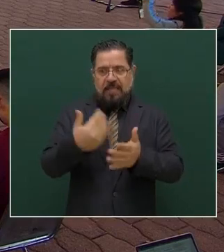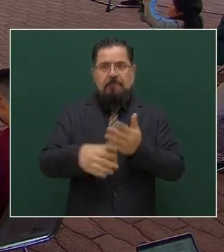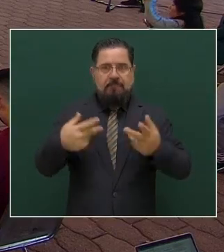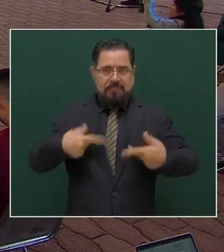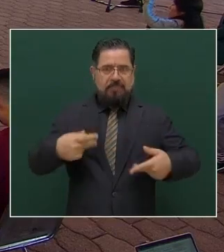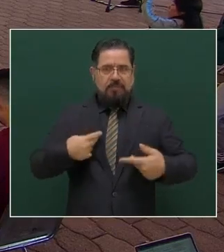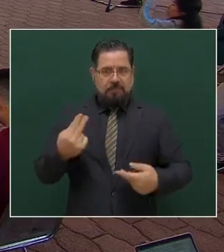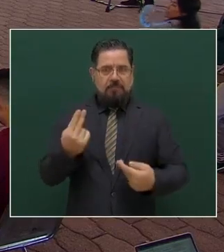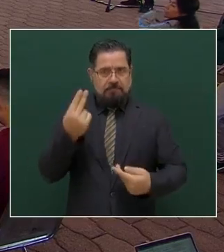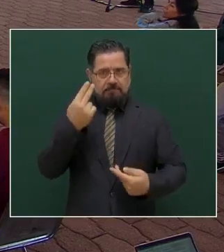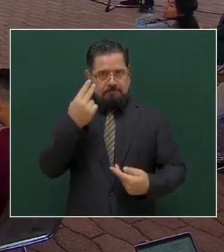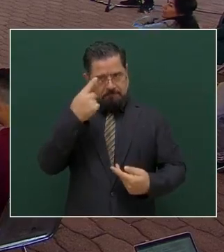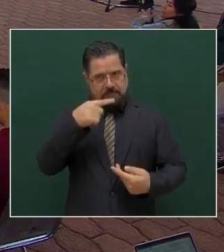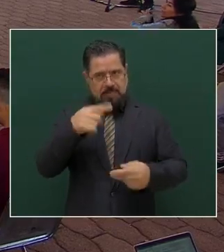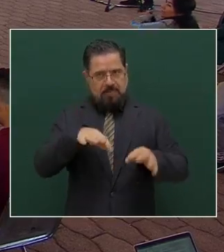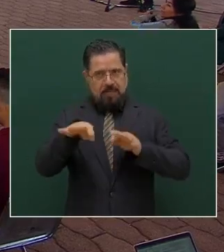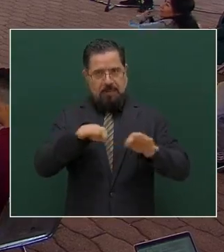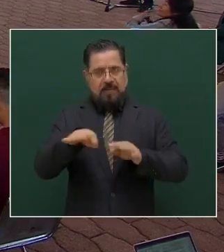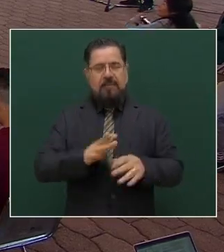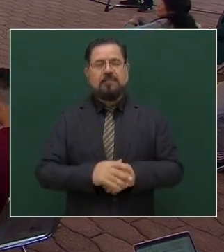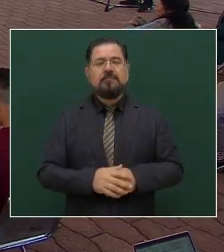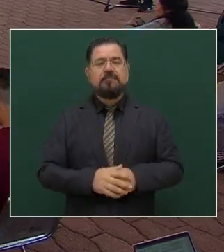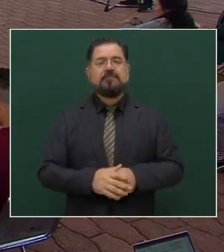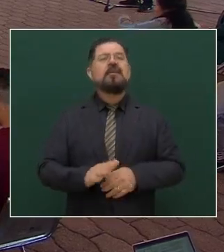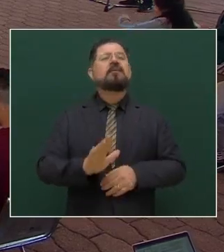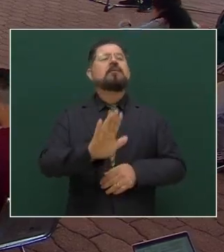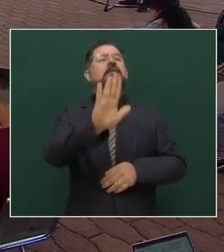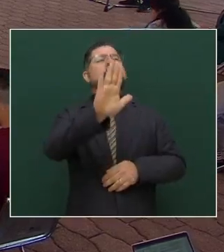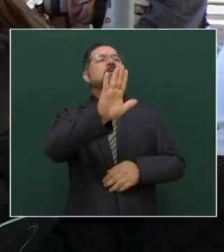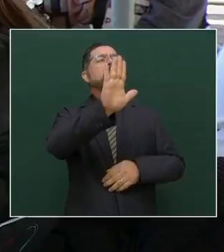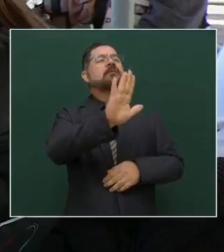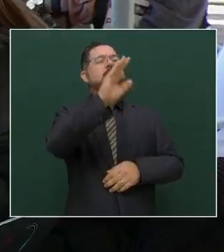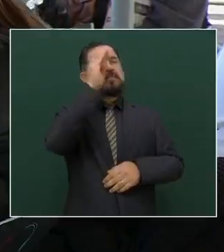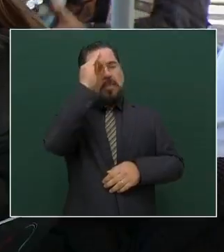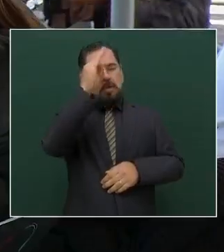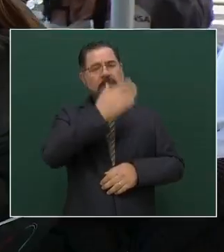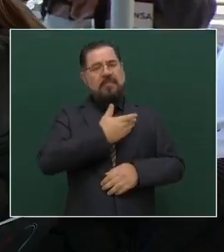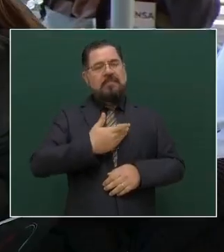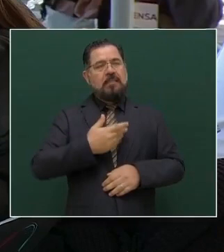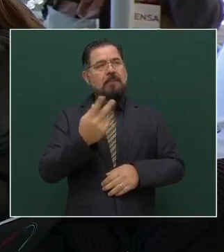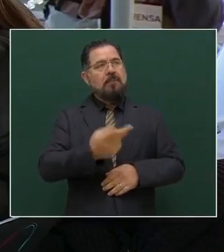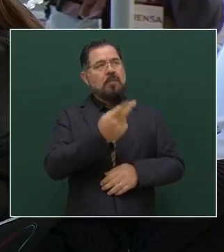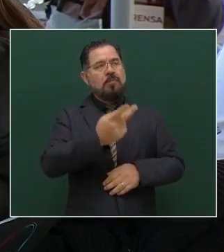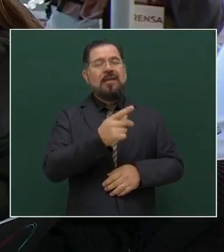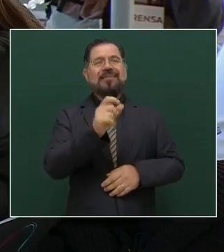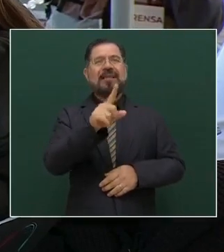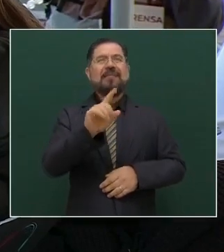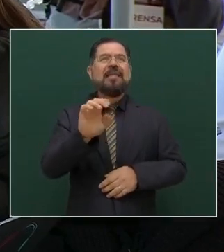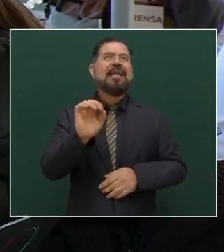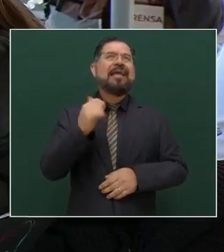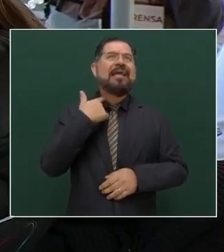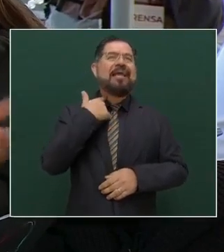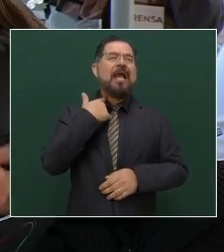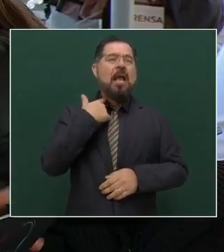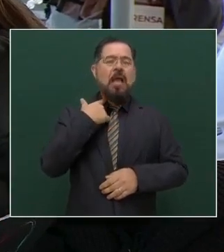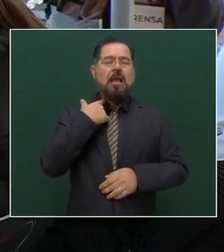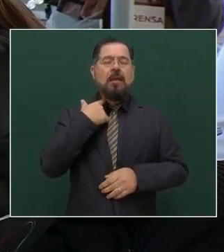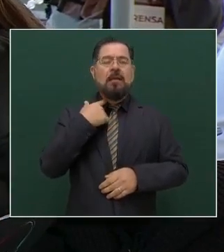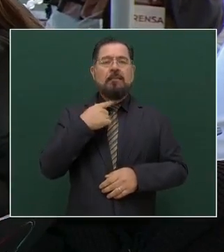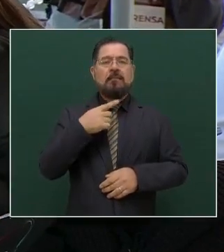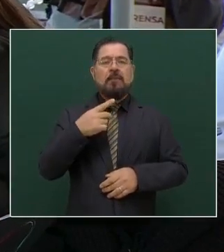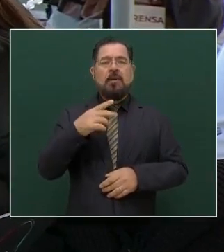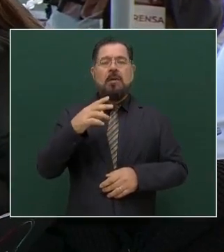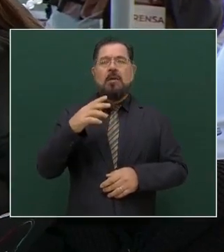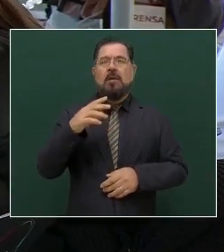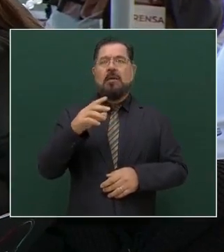Okay. Y nada más, para cerrar, presidente, también la semana pasada la excomisionada Carla Quintana habló en un foro en el